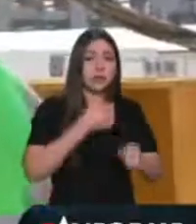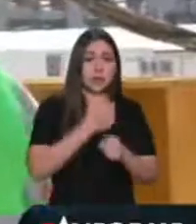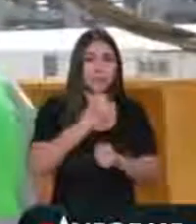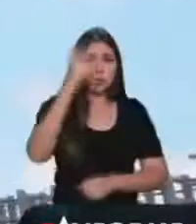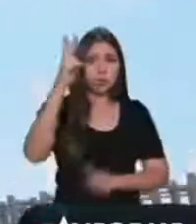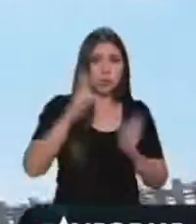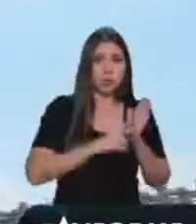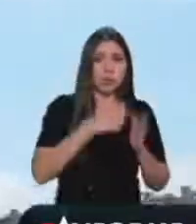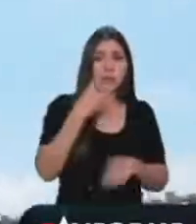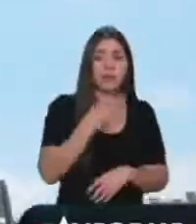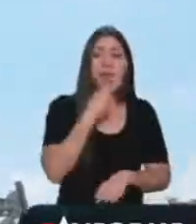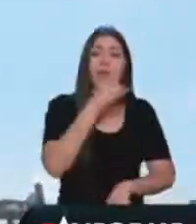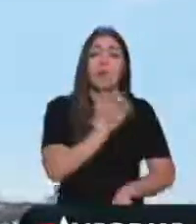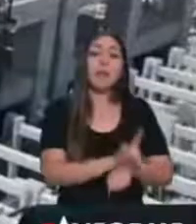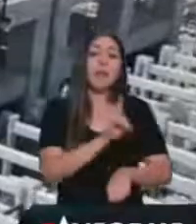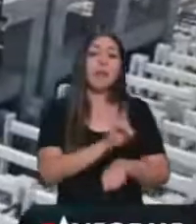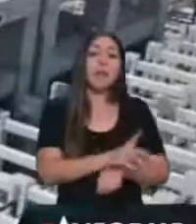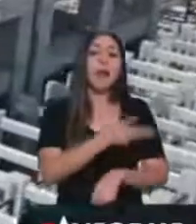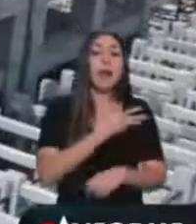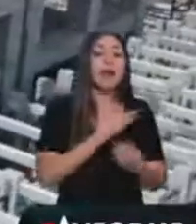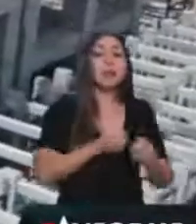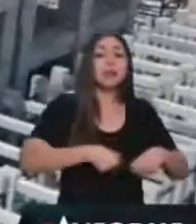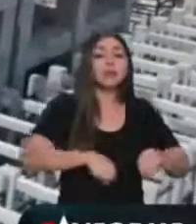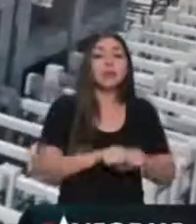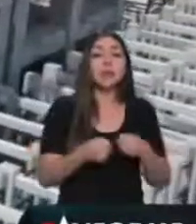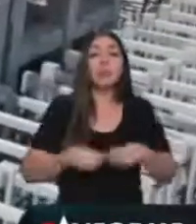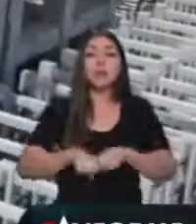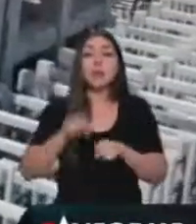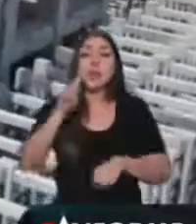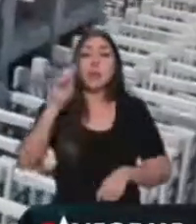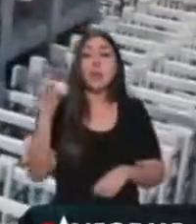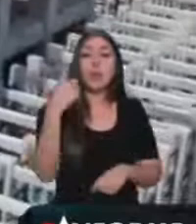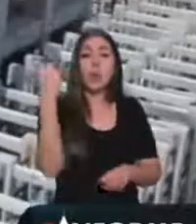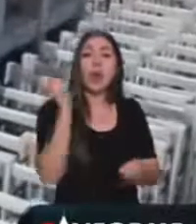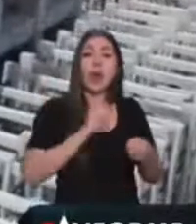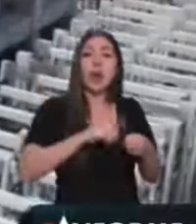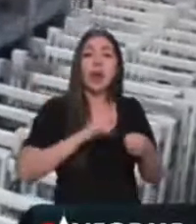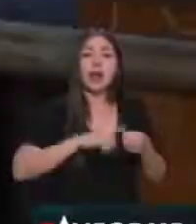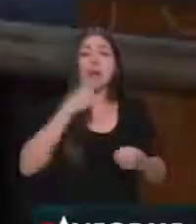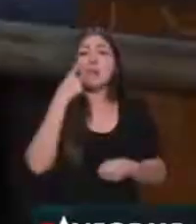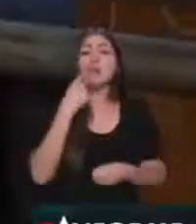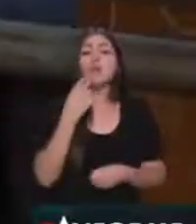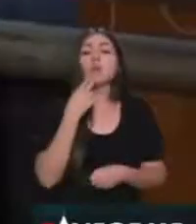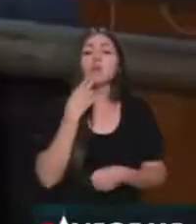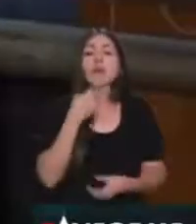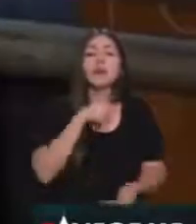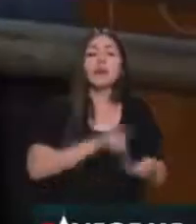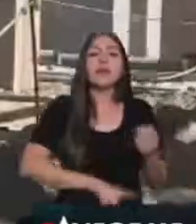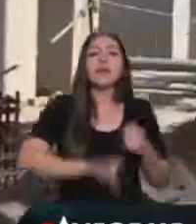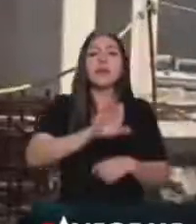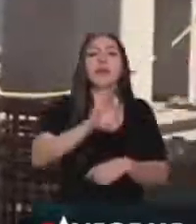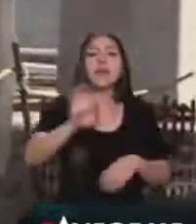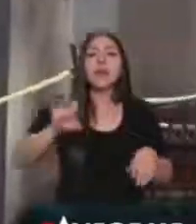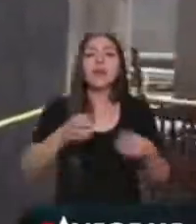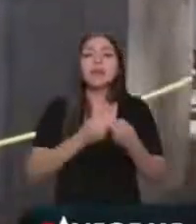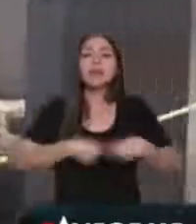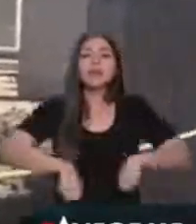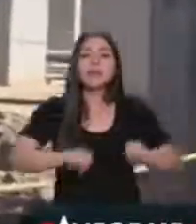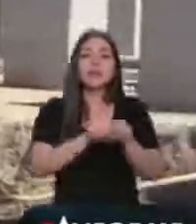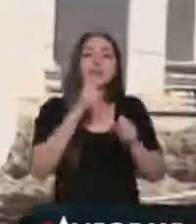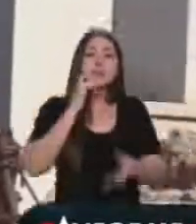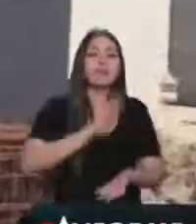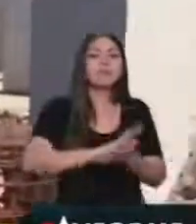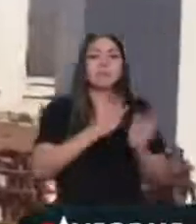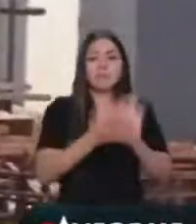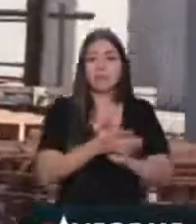tener socios de $1 para vender electricidad utilizando la infraestructura de la CFE. Esto fue denunciado como un acto ilegal, pues la